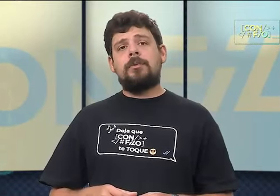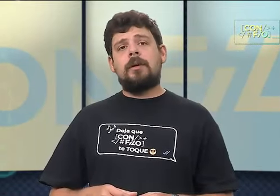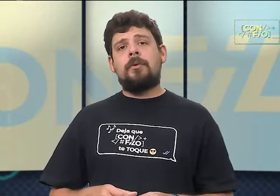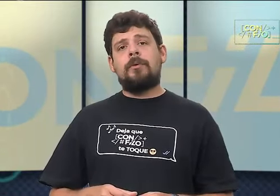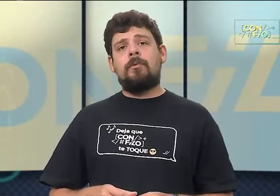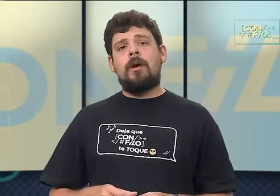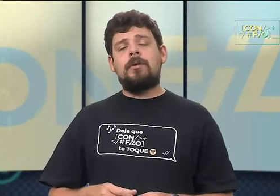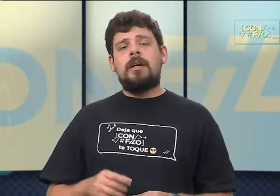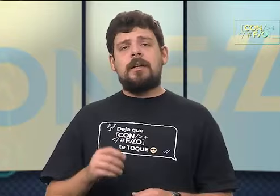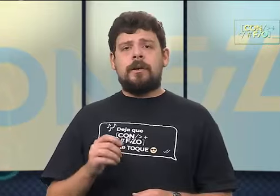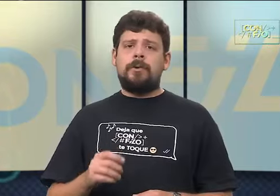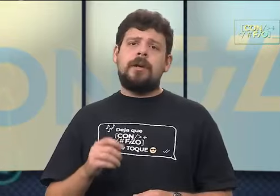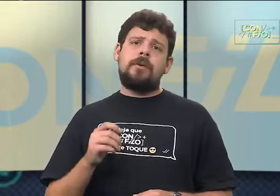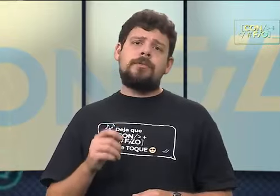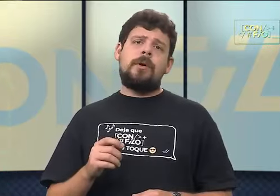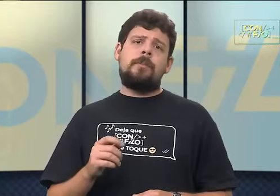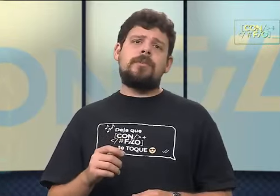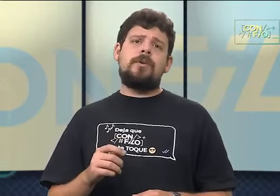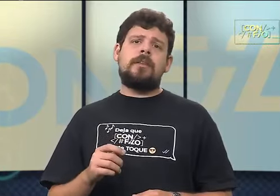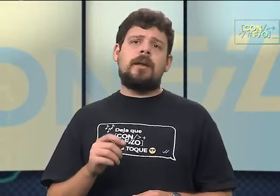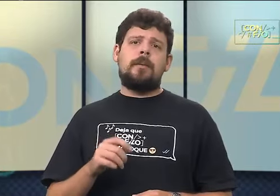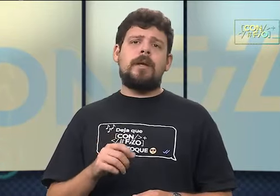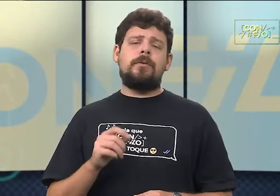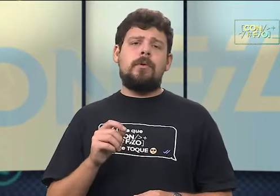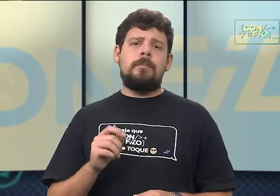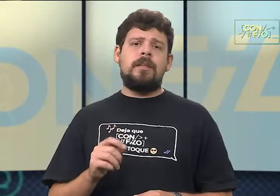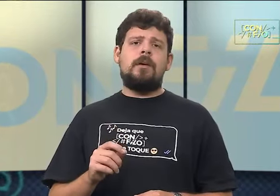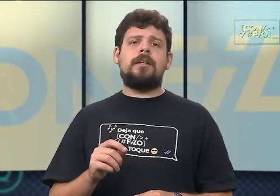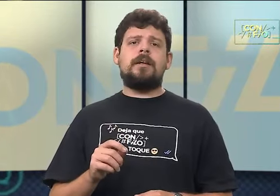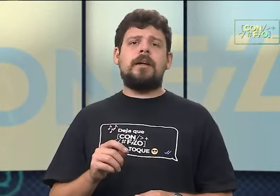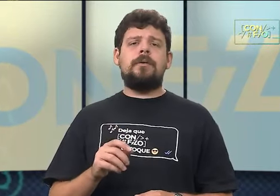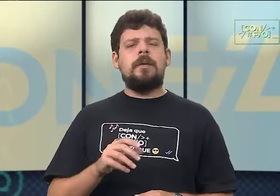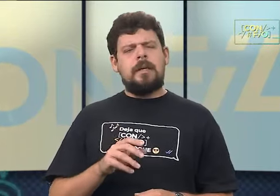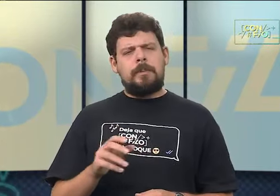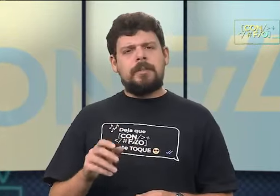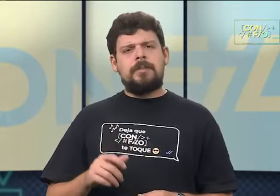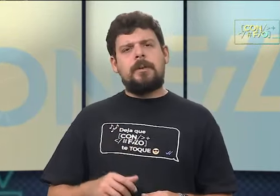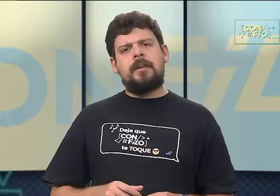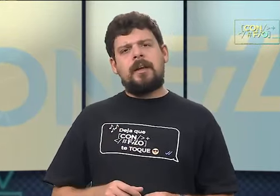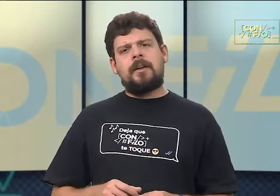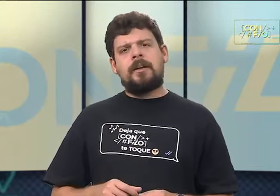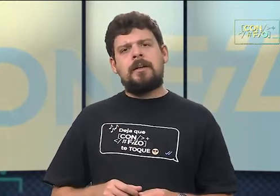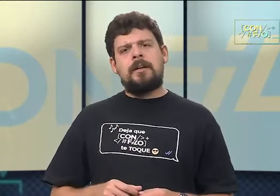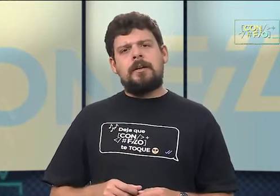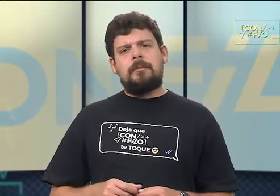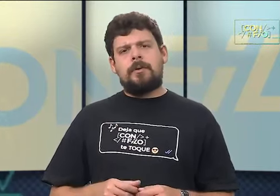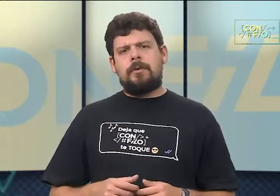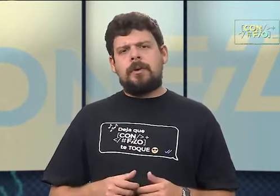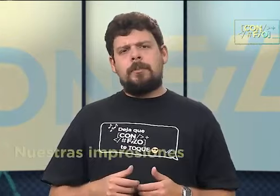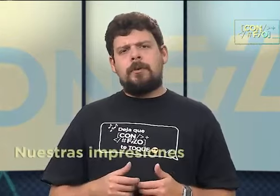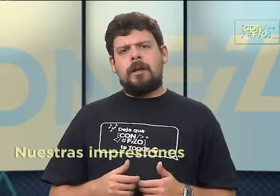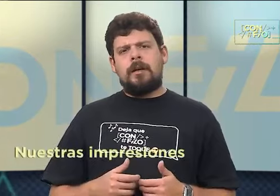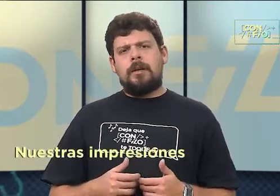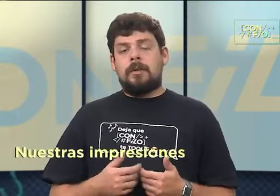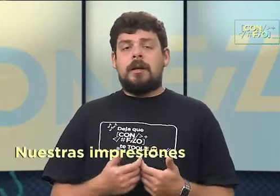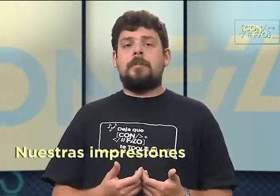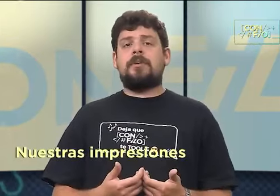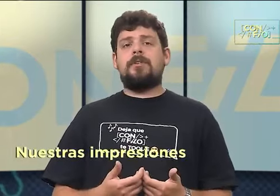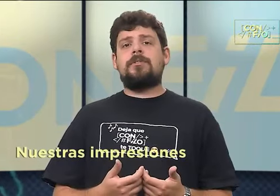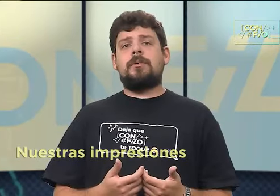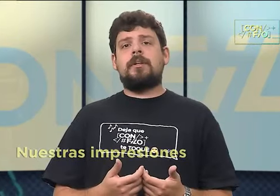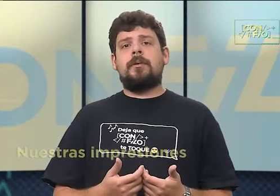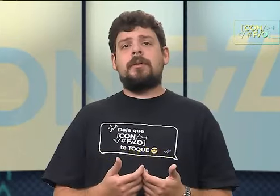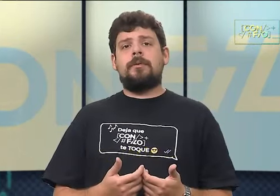de la jefatura del gobierno cubano recorrieron esos espacios e intercambiaron con invitados extranjeros y participantes en general. Pero no queremos darles